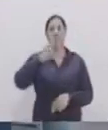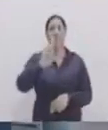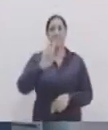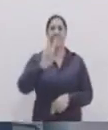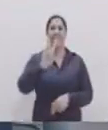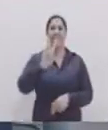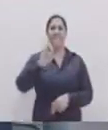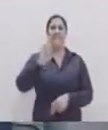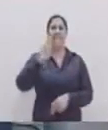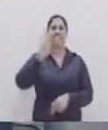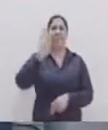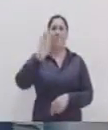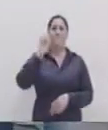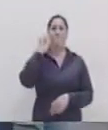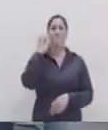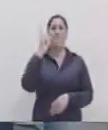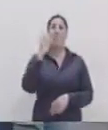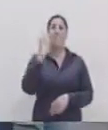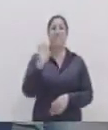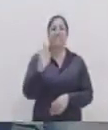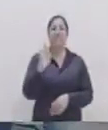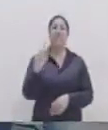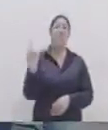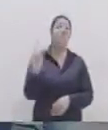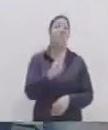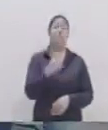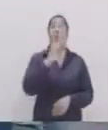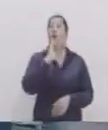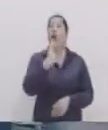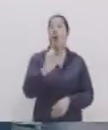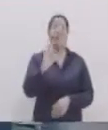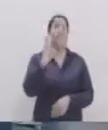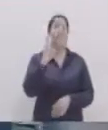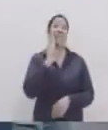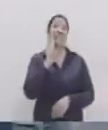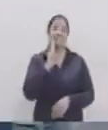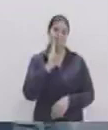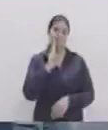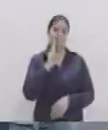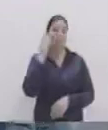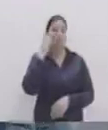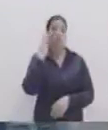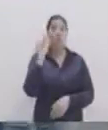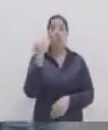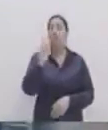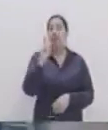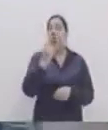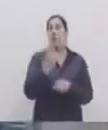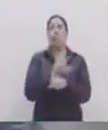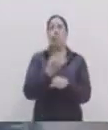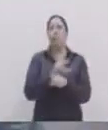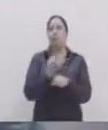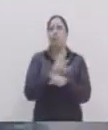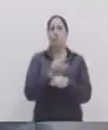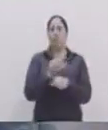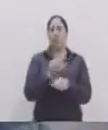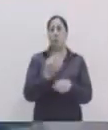parece mucho a un verbo, pero no lo es, porque no está conjugado. ¿Cómo podemos identificar los verboides? Como